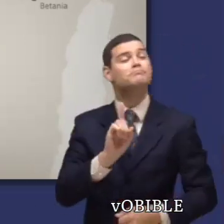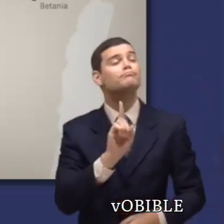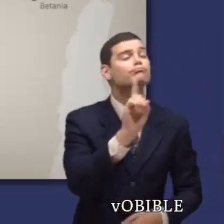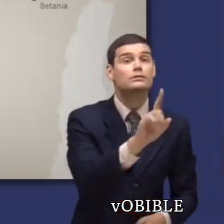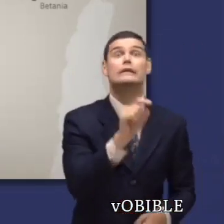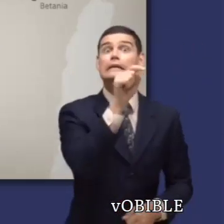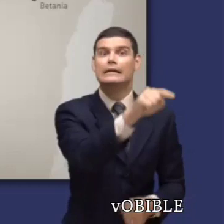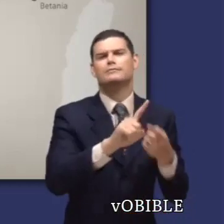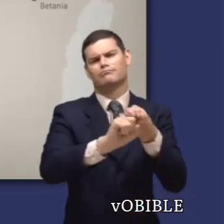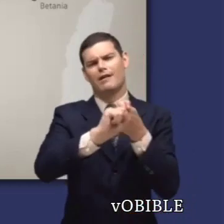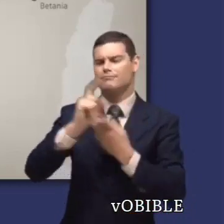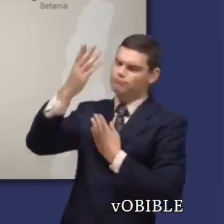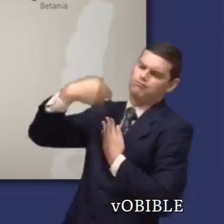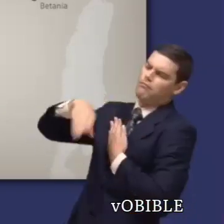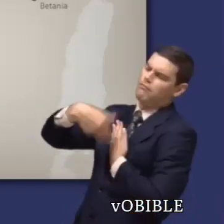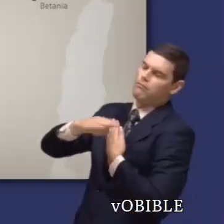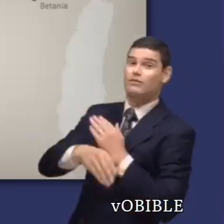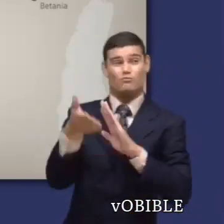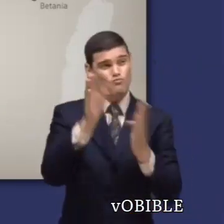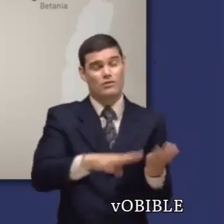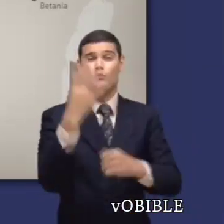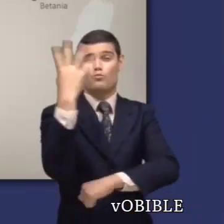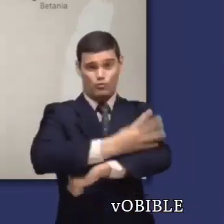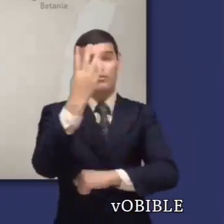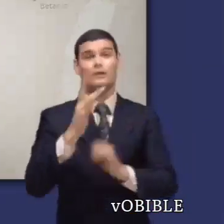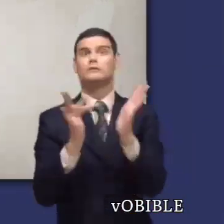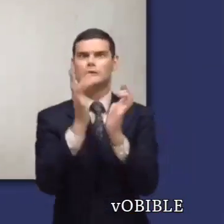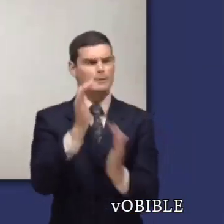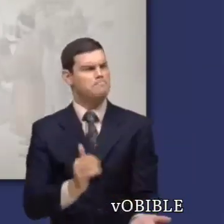vuelve a la vida cuando Jesús se lo ordena.